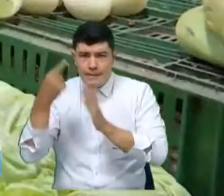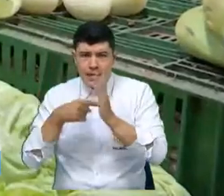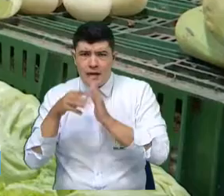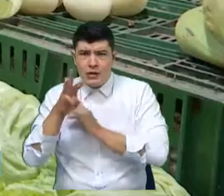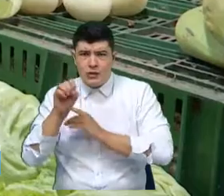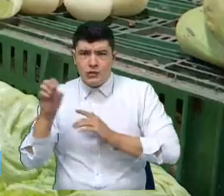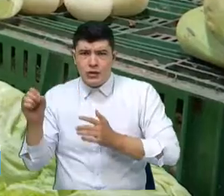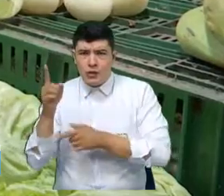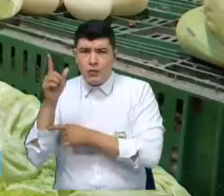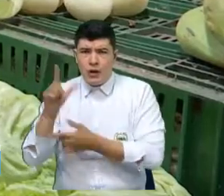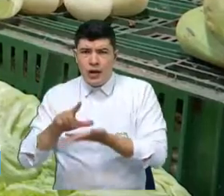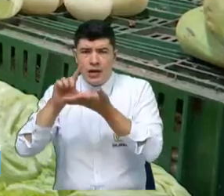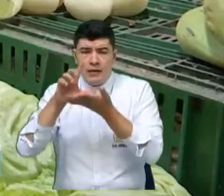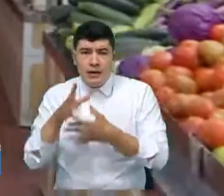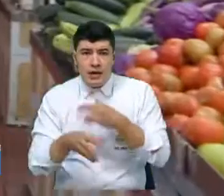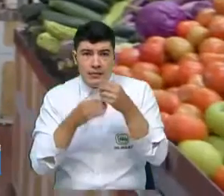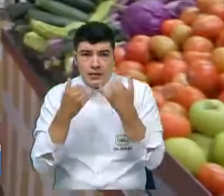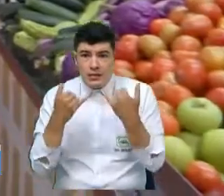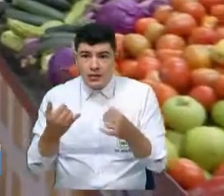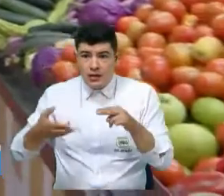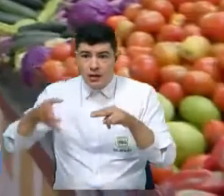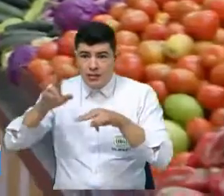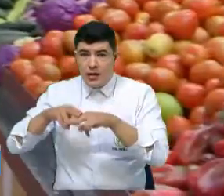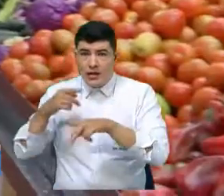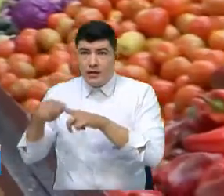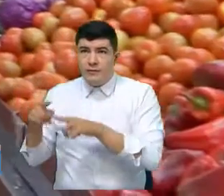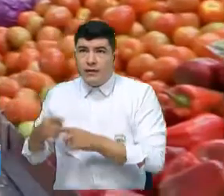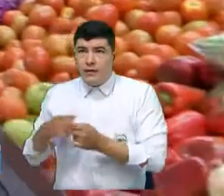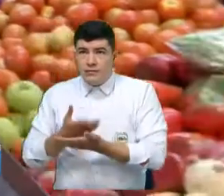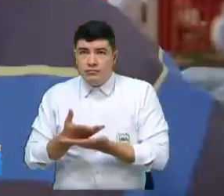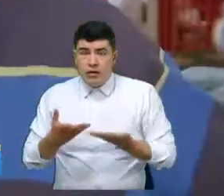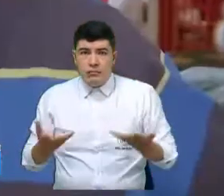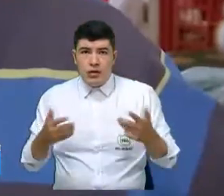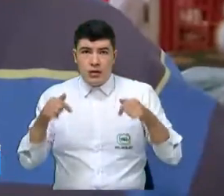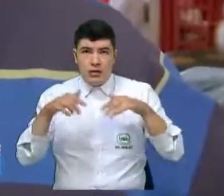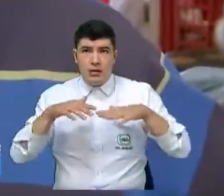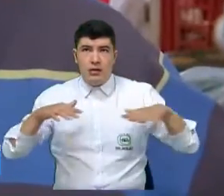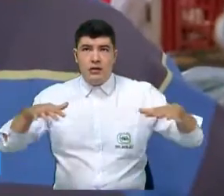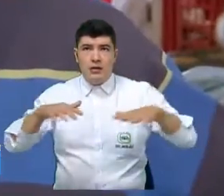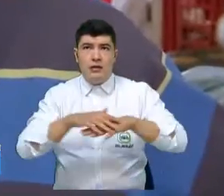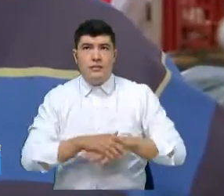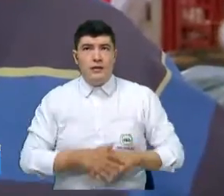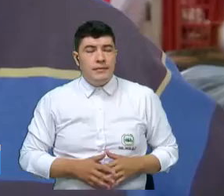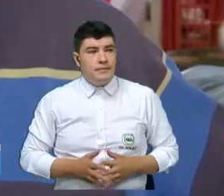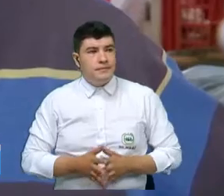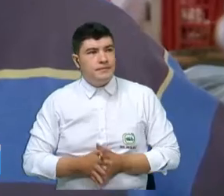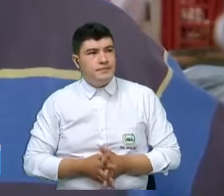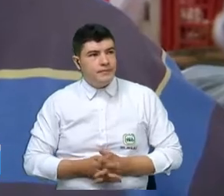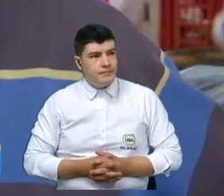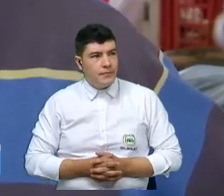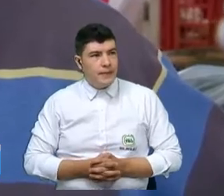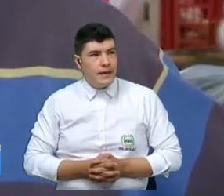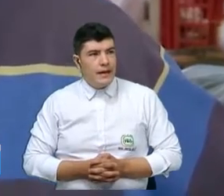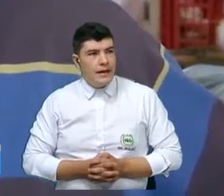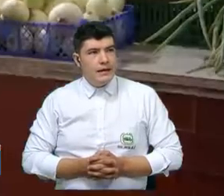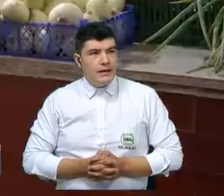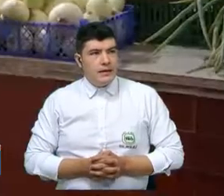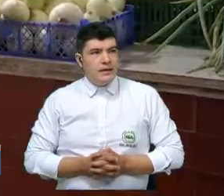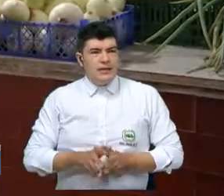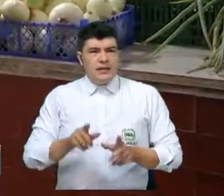1.800 pesos. Así se registró el alza en otros productos de la canasta familiar. La gente se abstiene a comprar